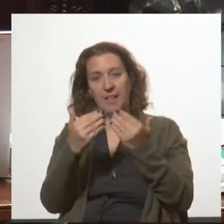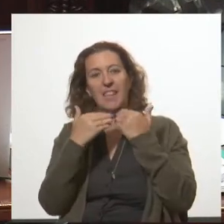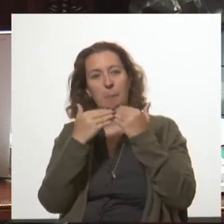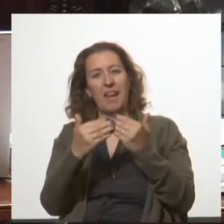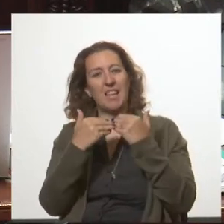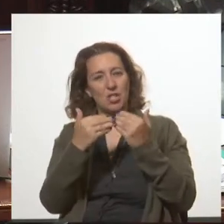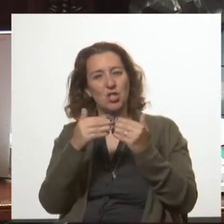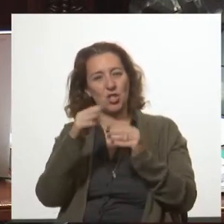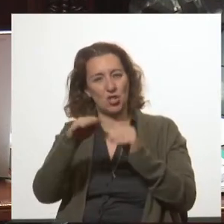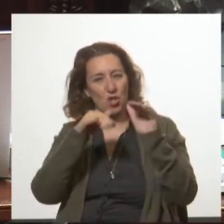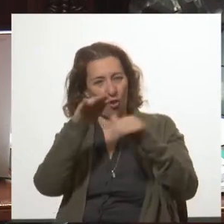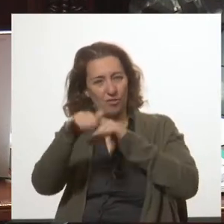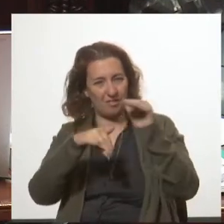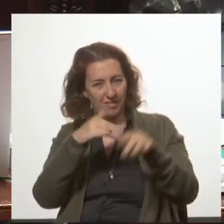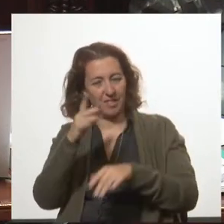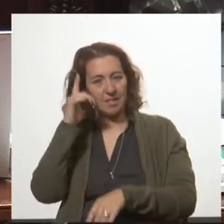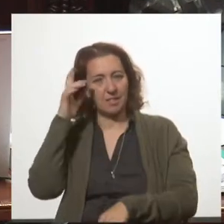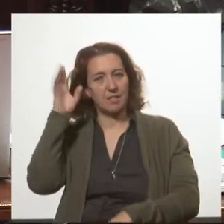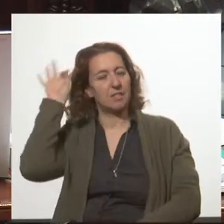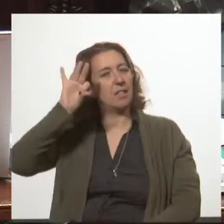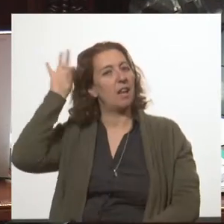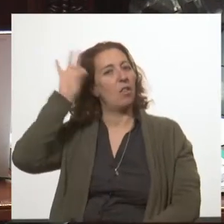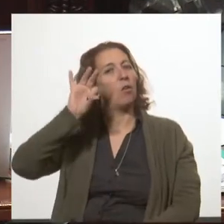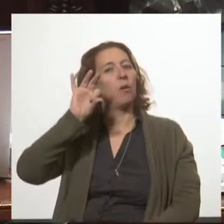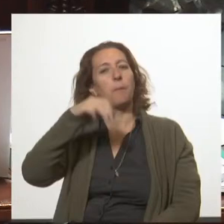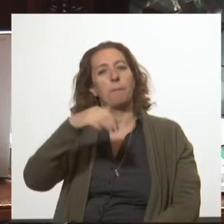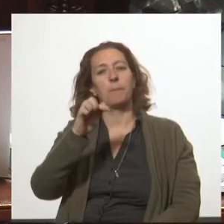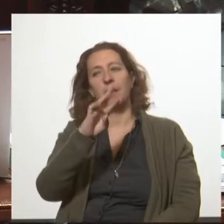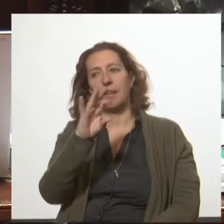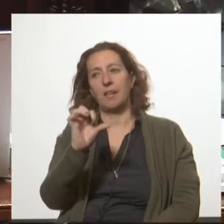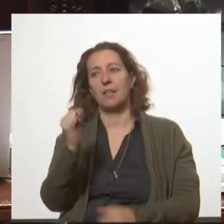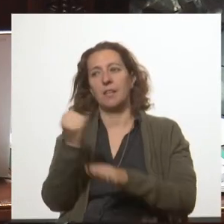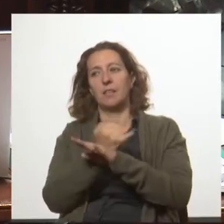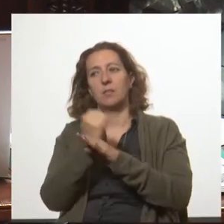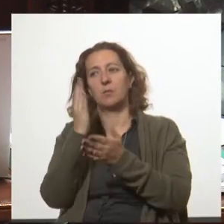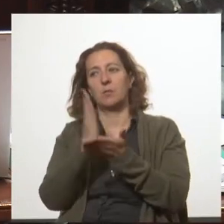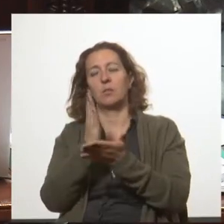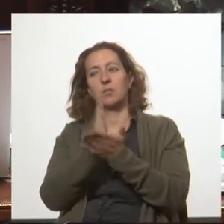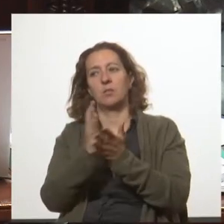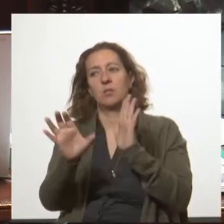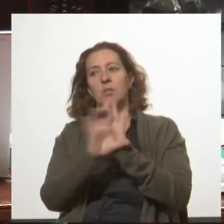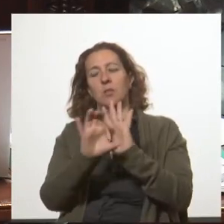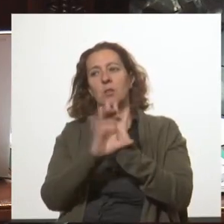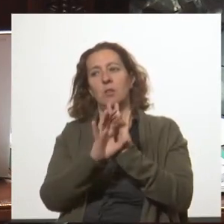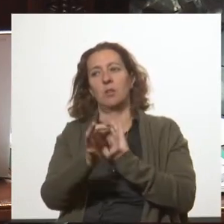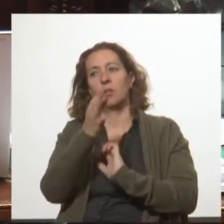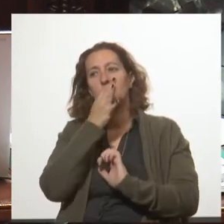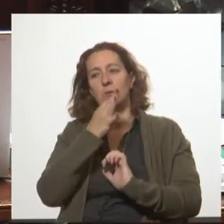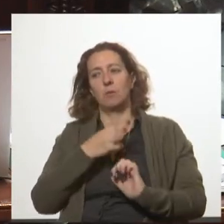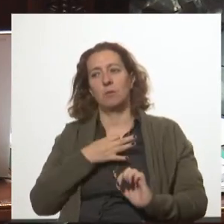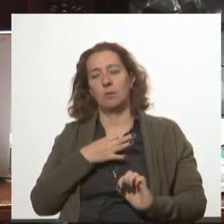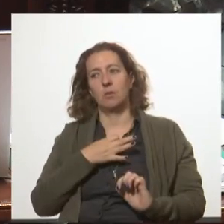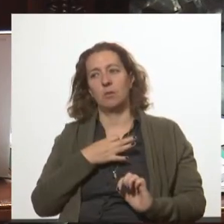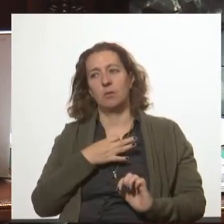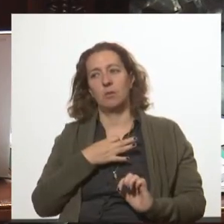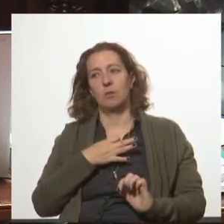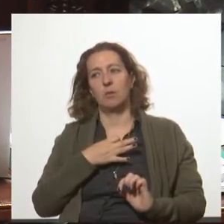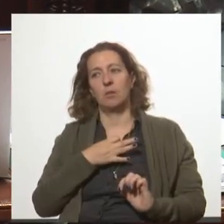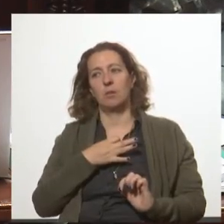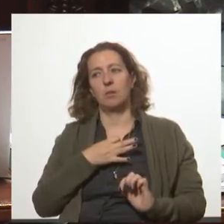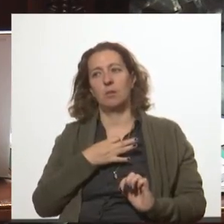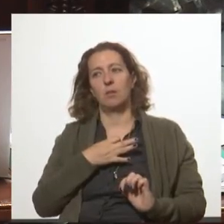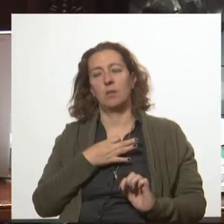del senador mieres el instituto derecho constitucional nos dice qué